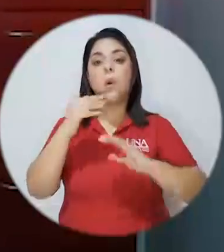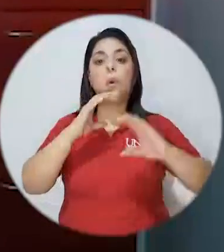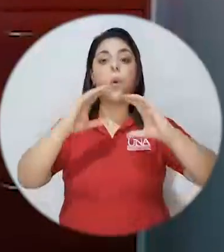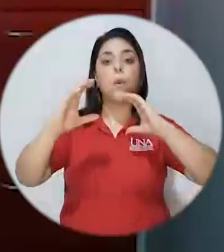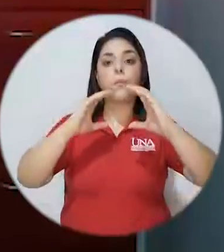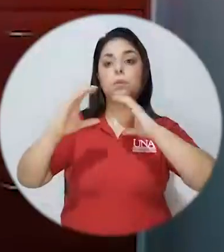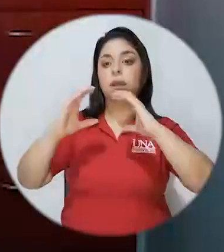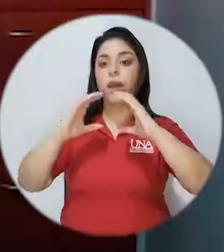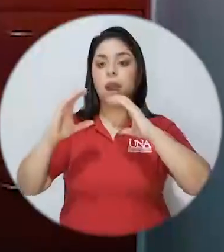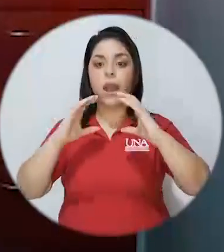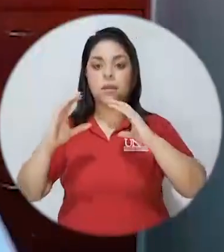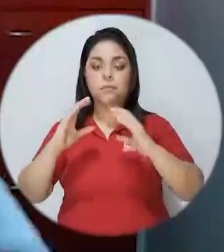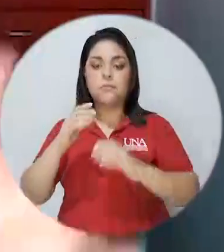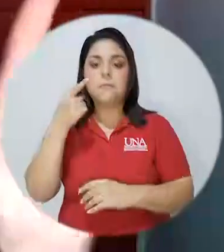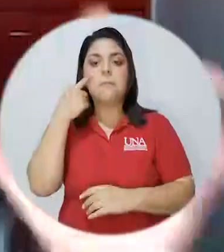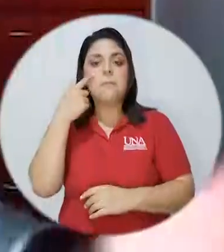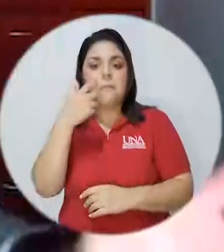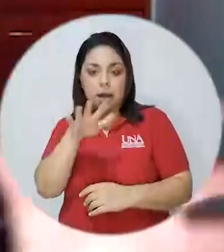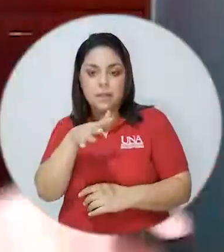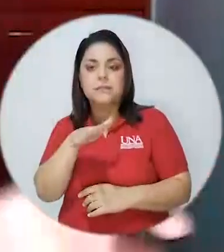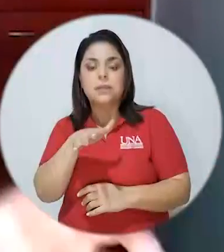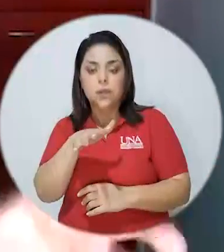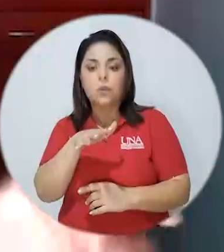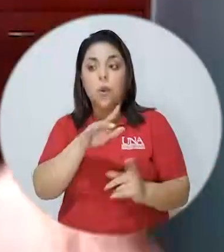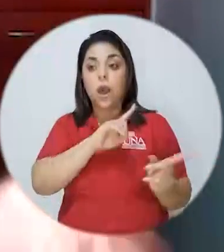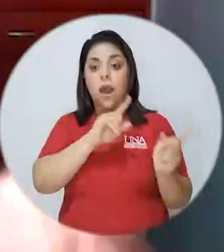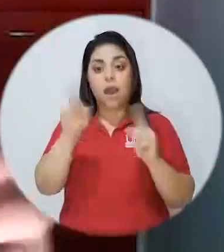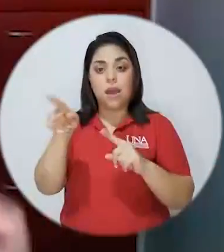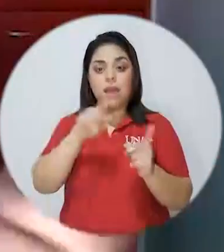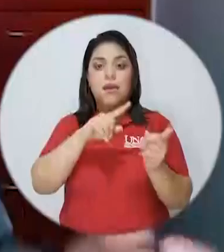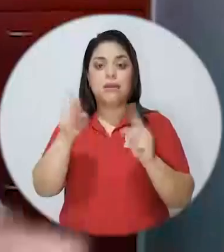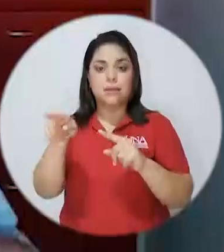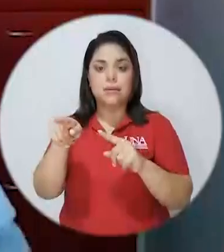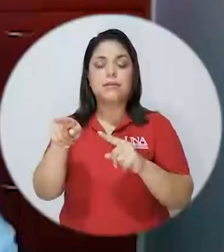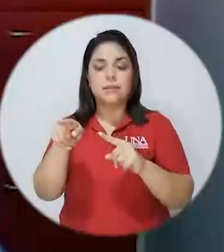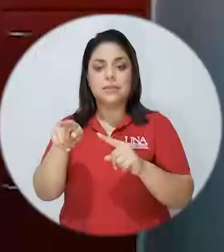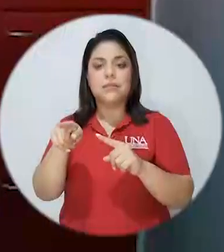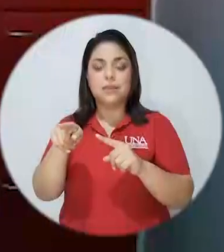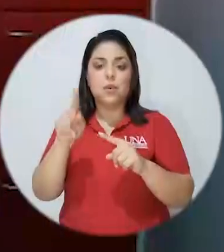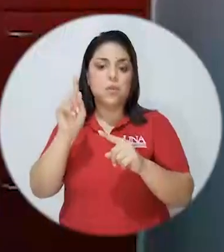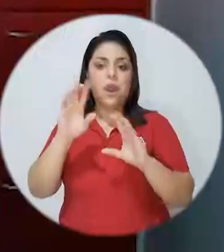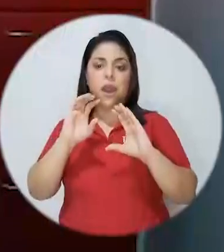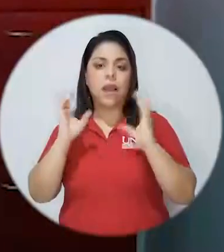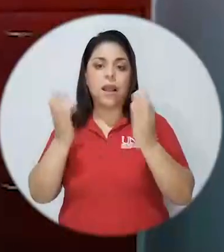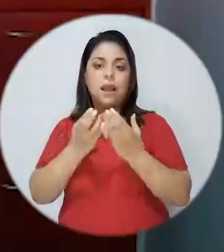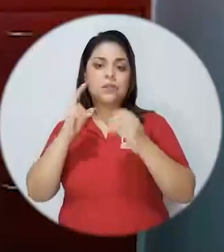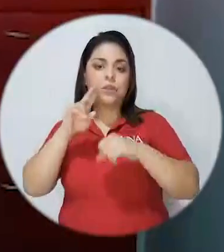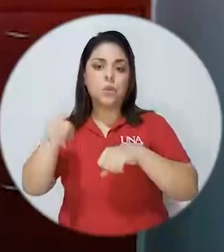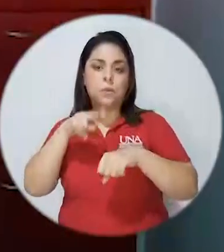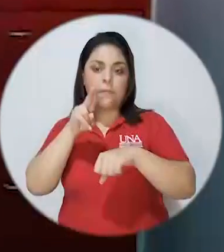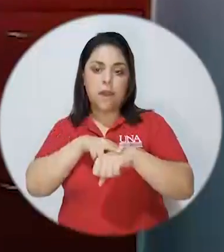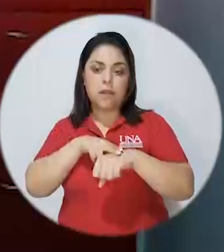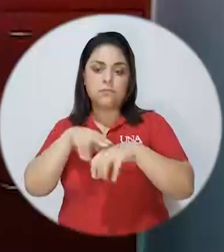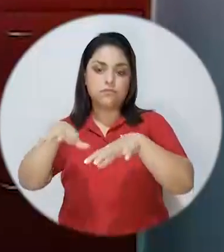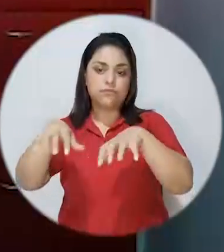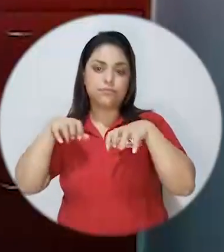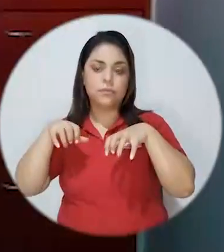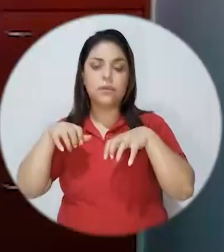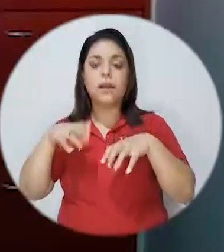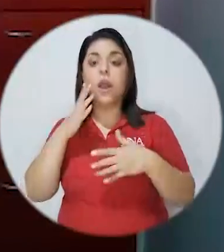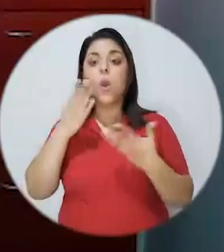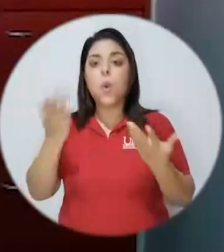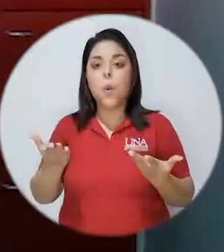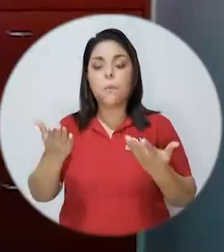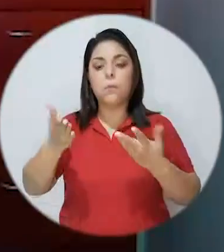una comunicación similar a la que se produce en una clase, en una sala de